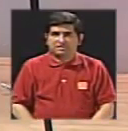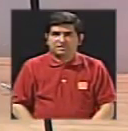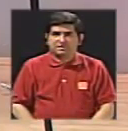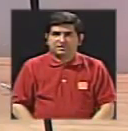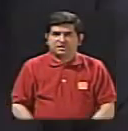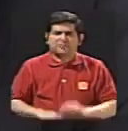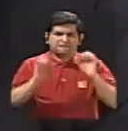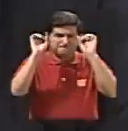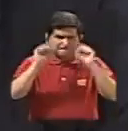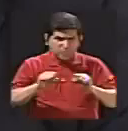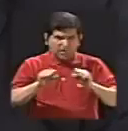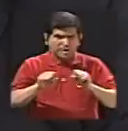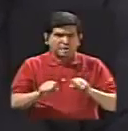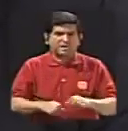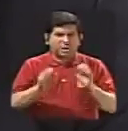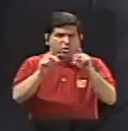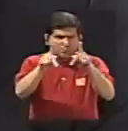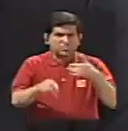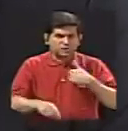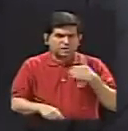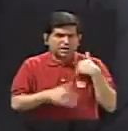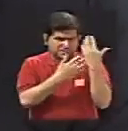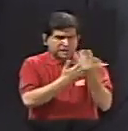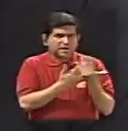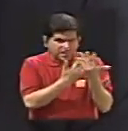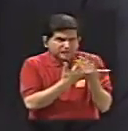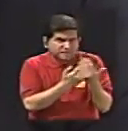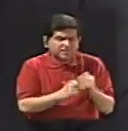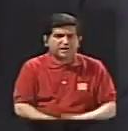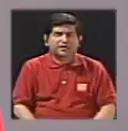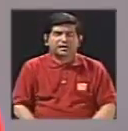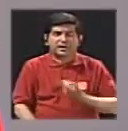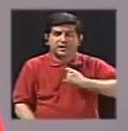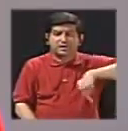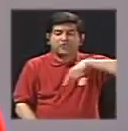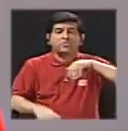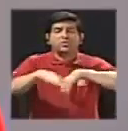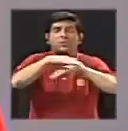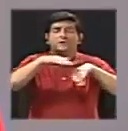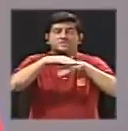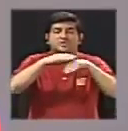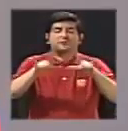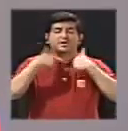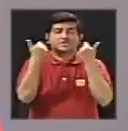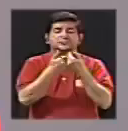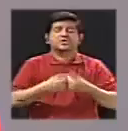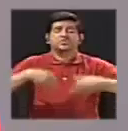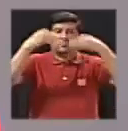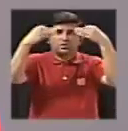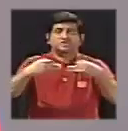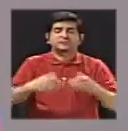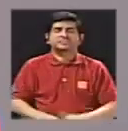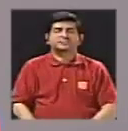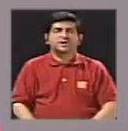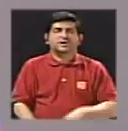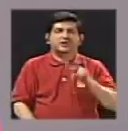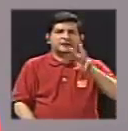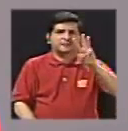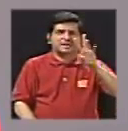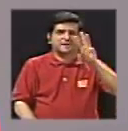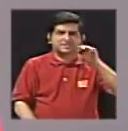¿Es factible, es viable esa esperanza? Bueno, nuestras bases decidirán. El 26